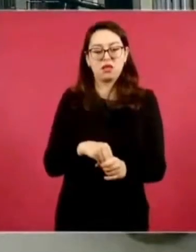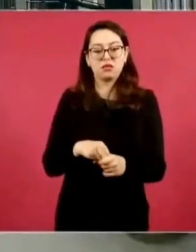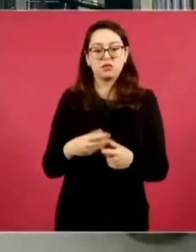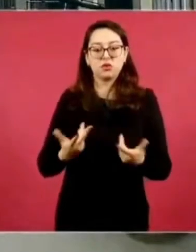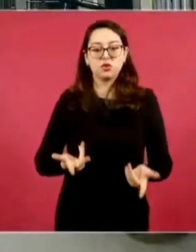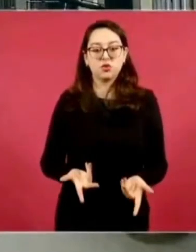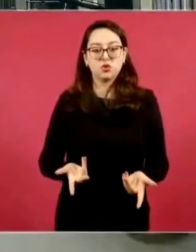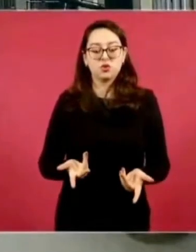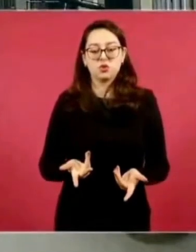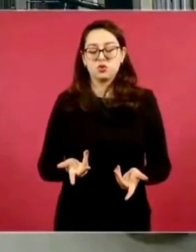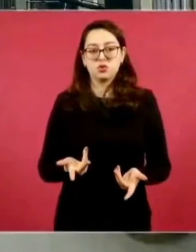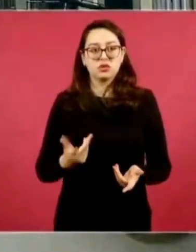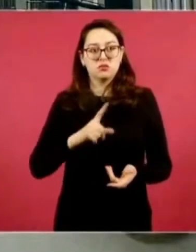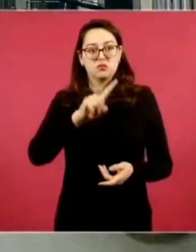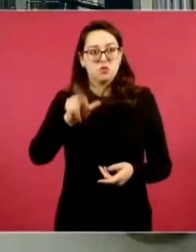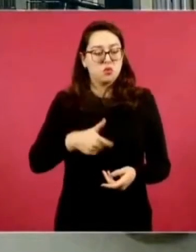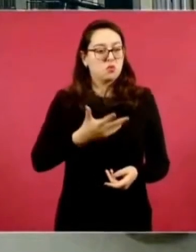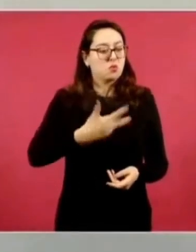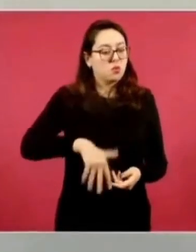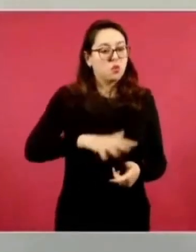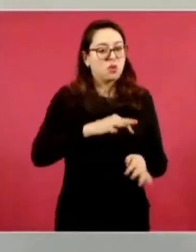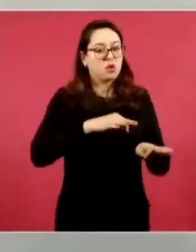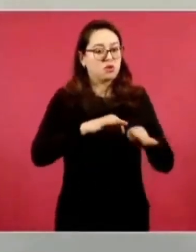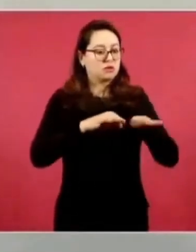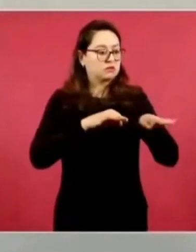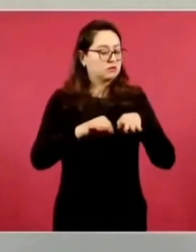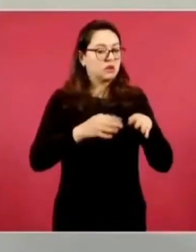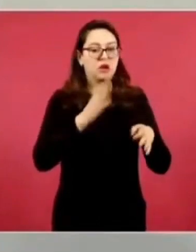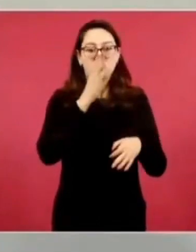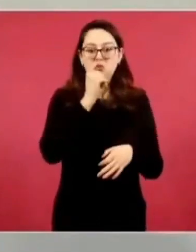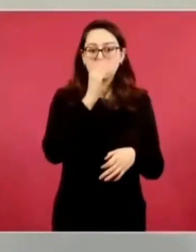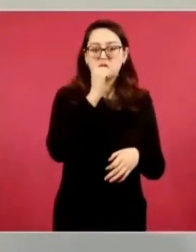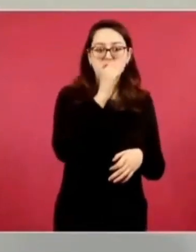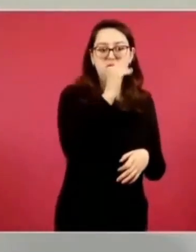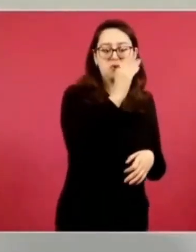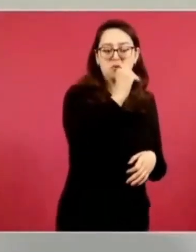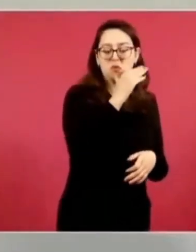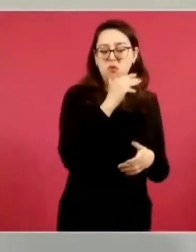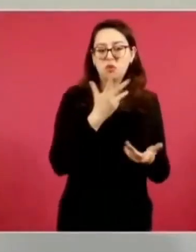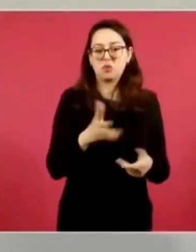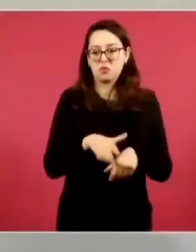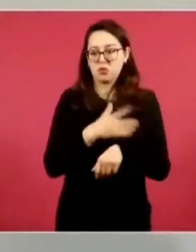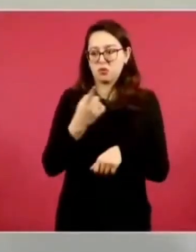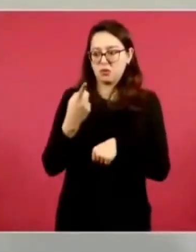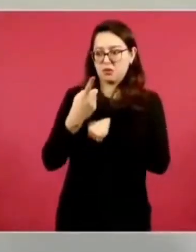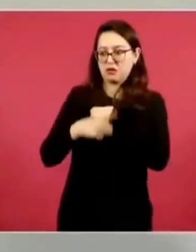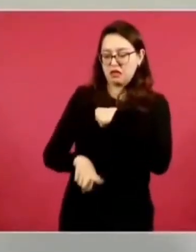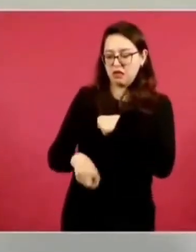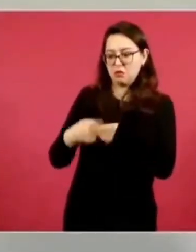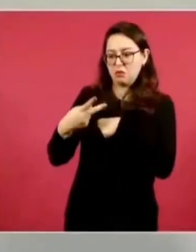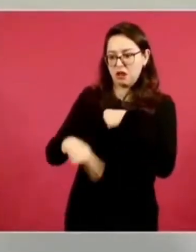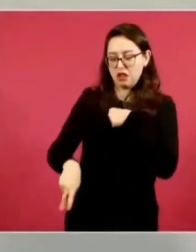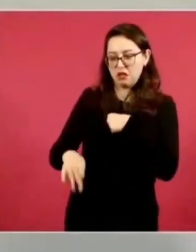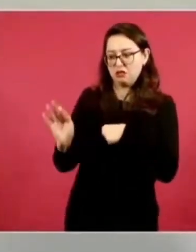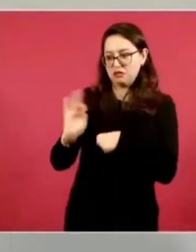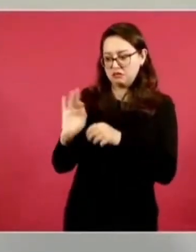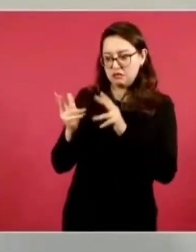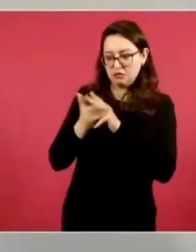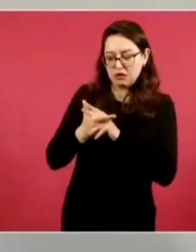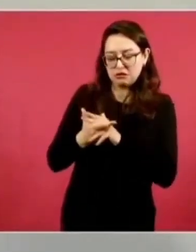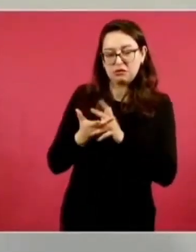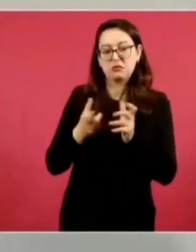granada, en cualquier momento te pueden, si no te mataron a la otra sí te matan. La indiferencia también que existe por parte